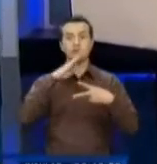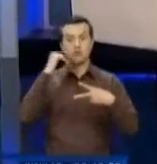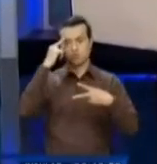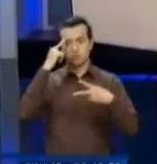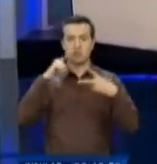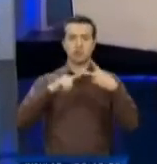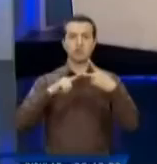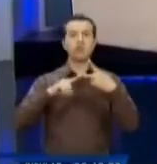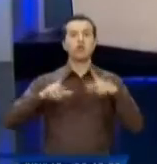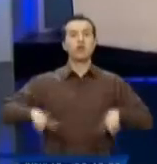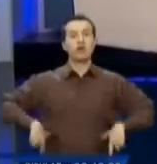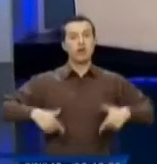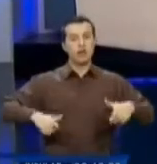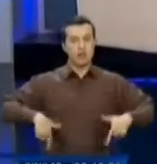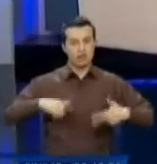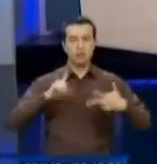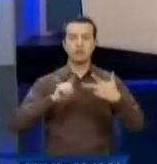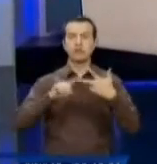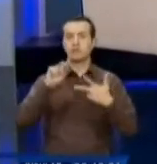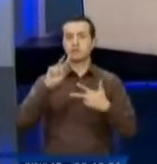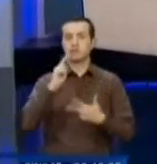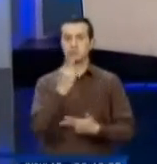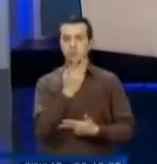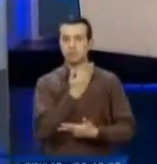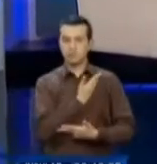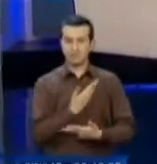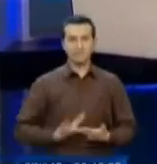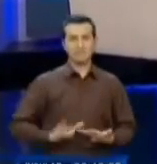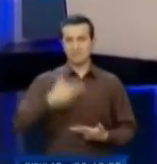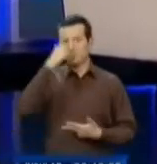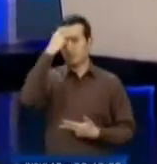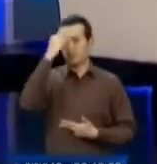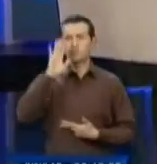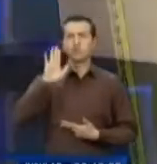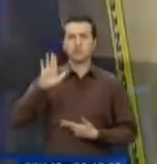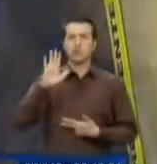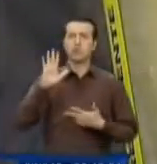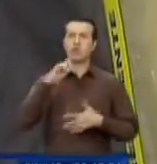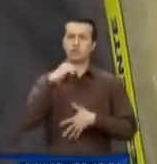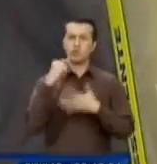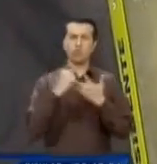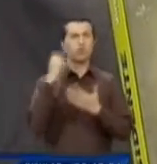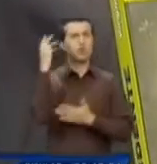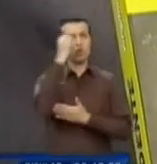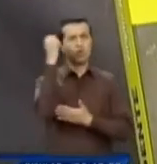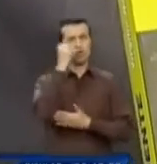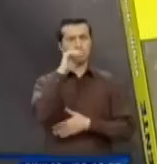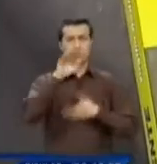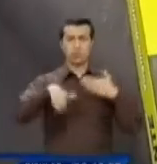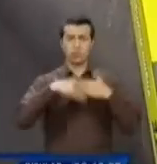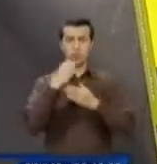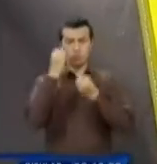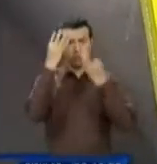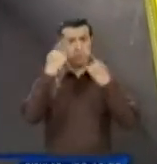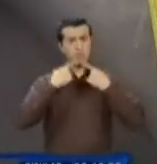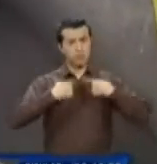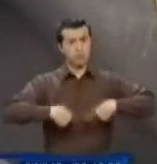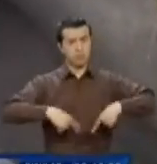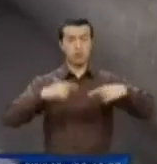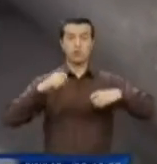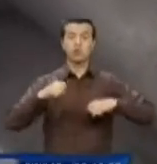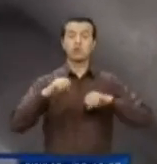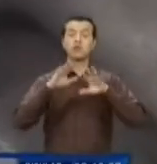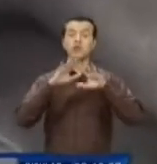Glas Espinel, más todos los logros del gobierno, detallados cronológicamente, además de los informes oficiales del